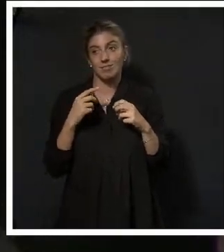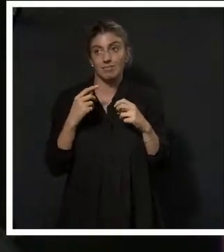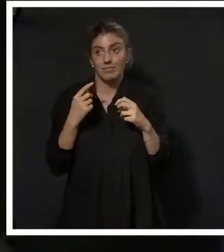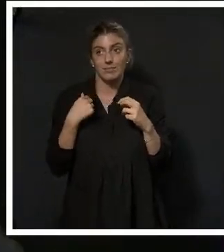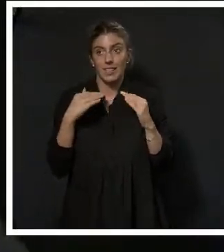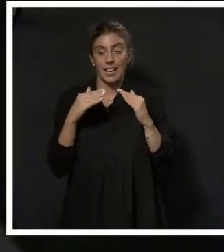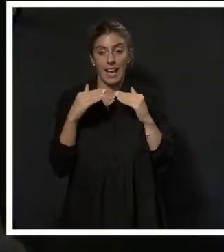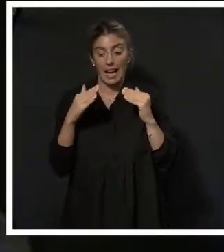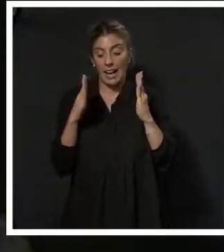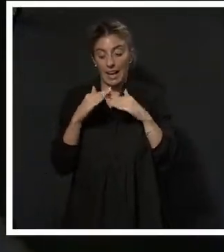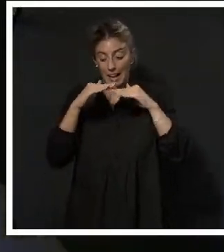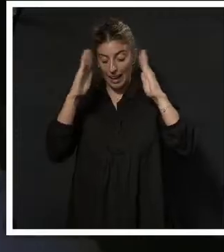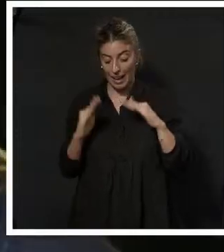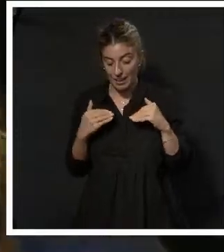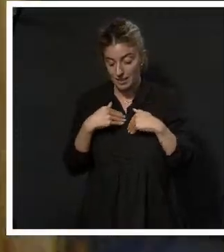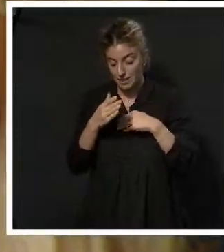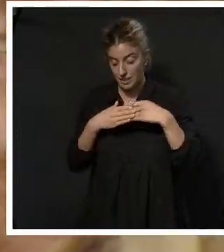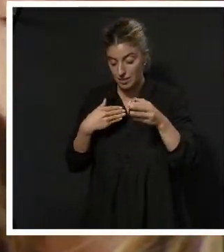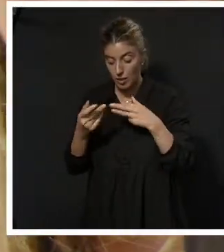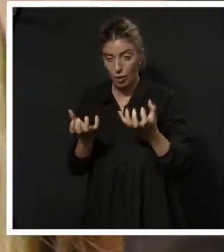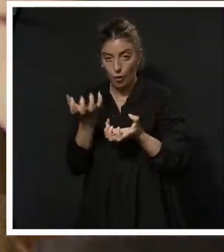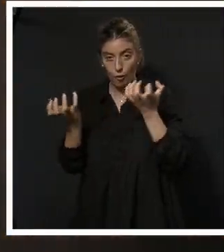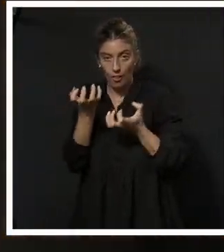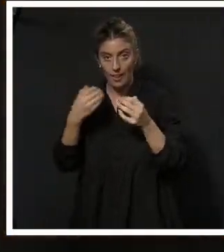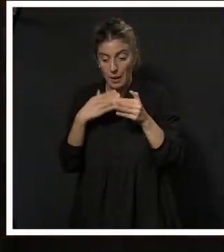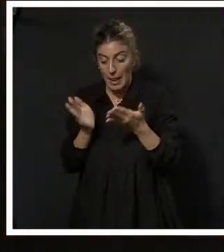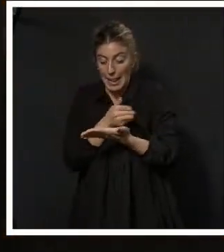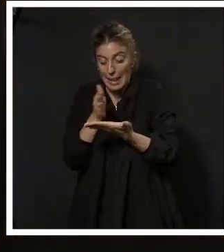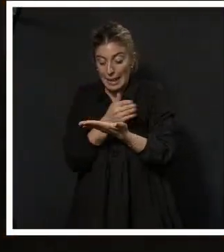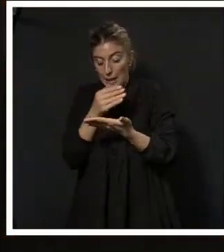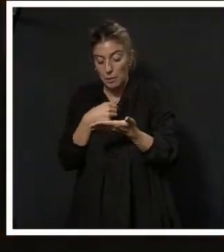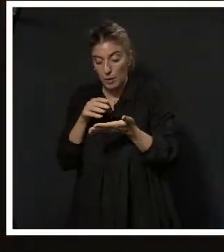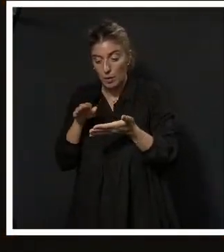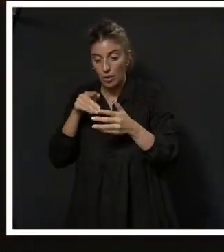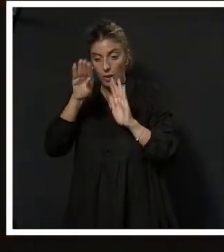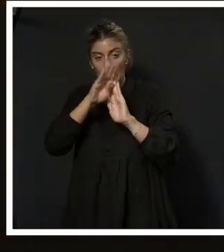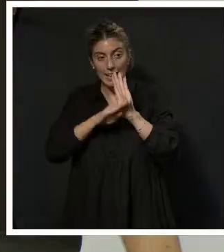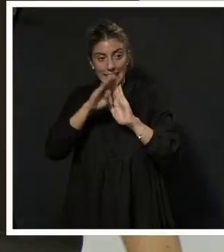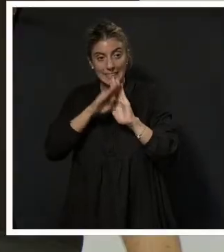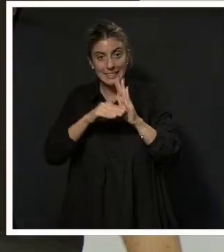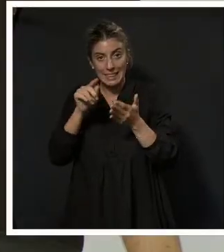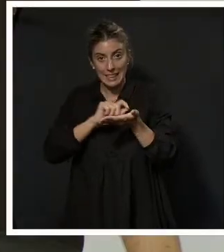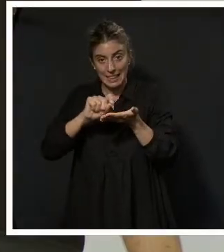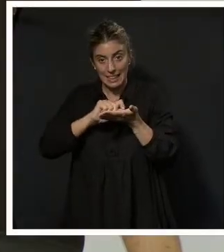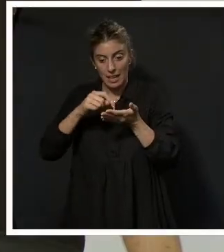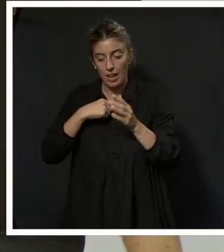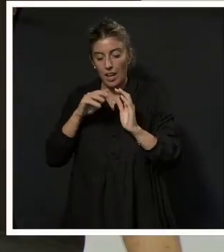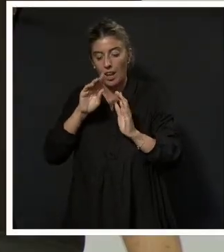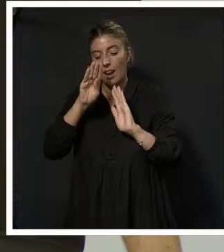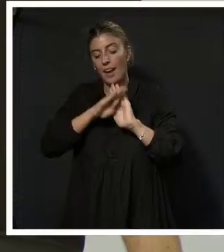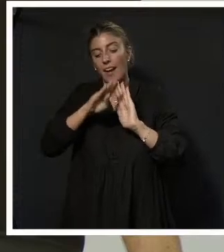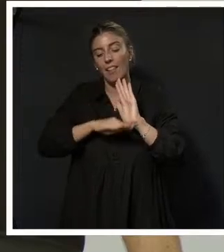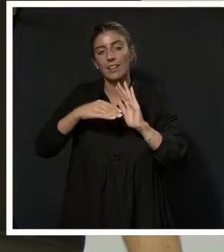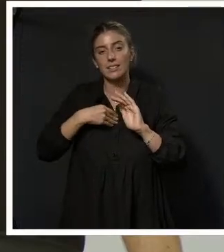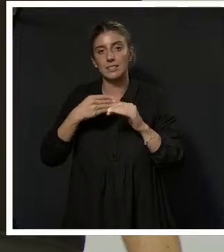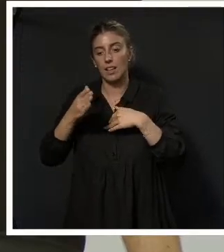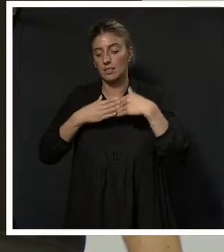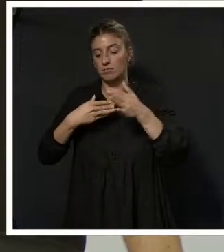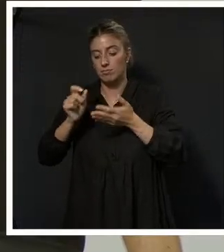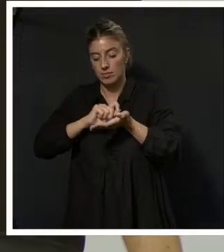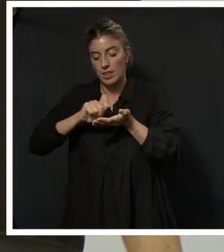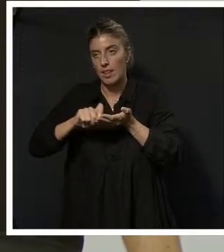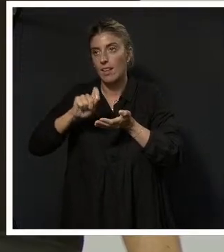manchar más más cocinar o tenía un librete un libro de un Listín telefónico escrito con recetas amao que colía pues